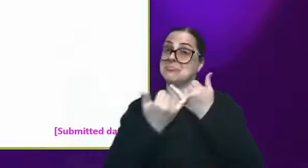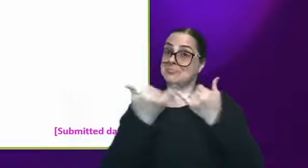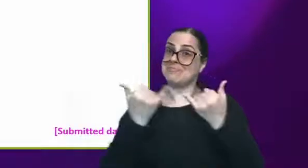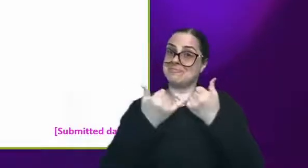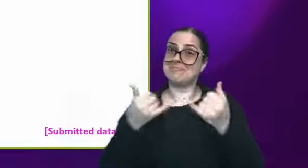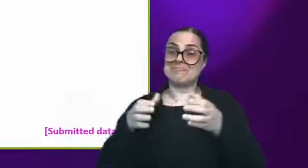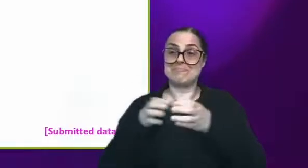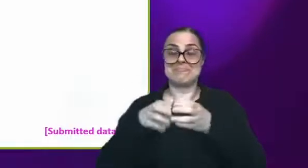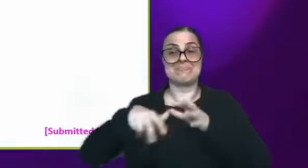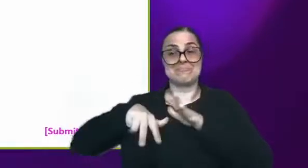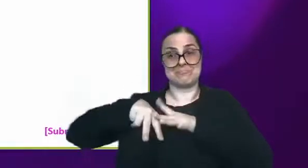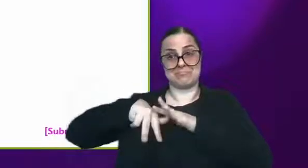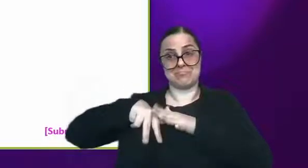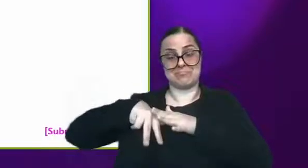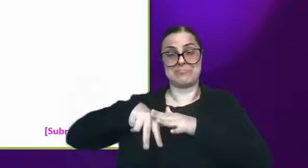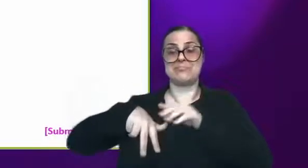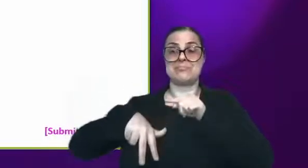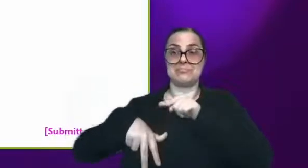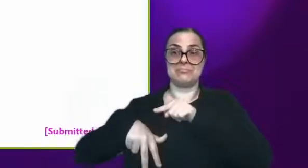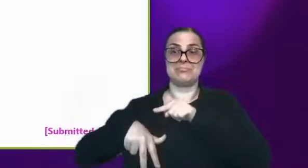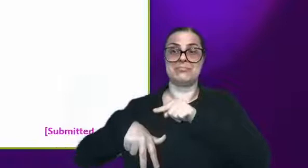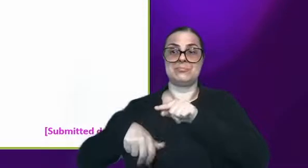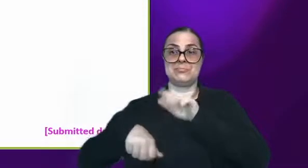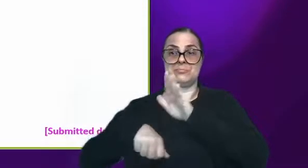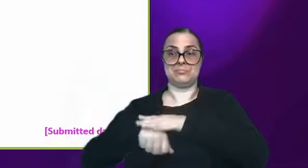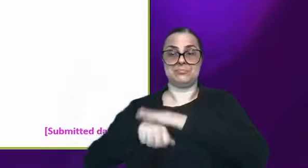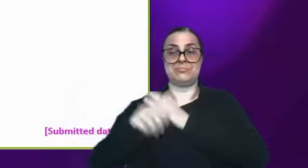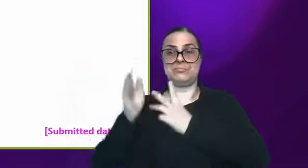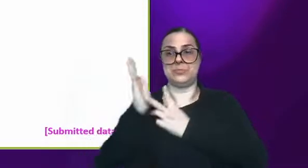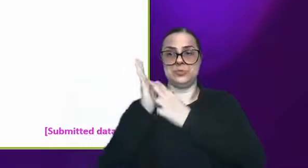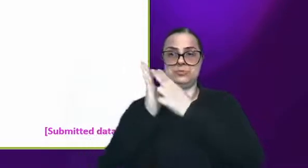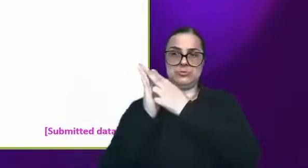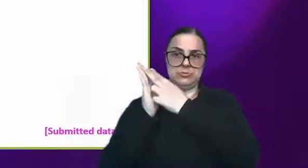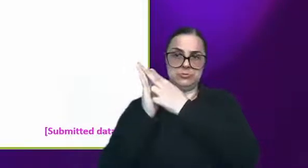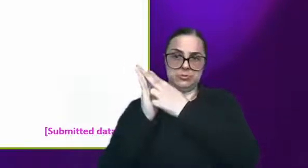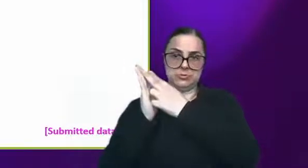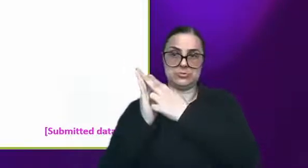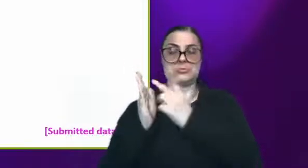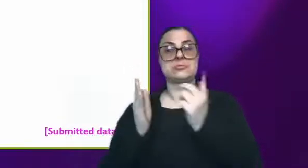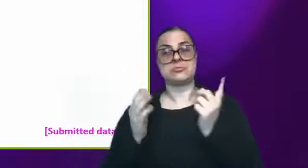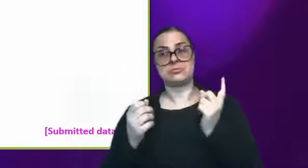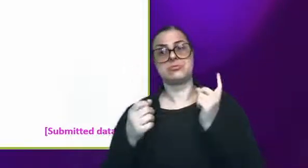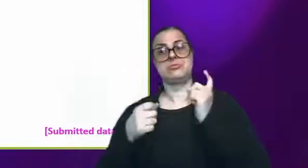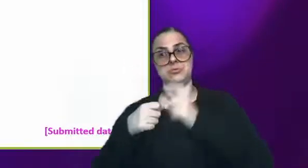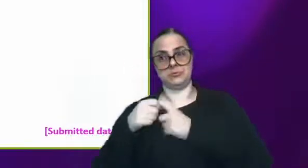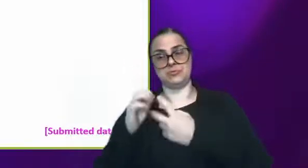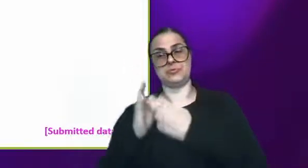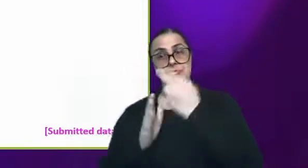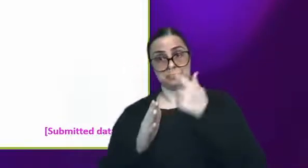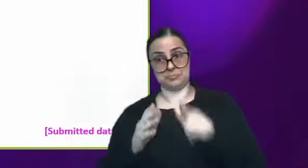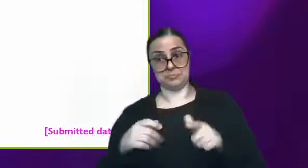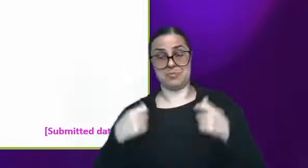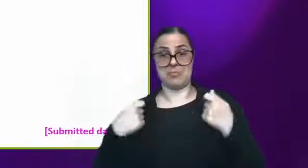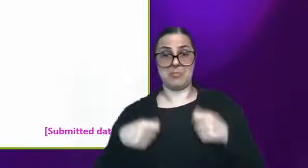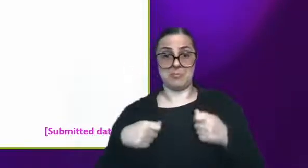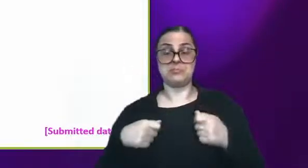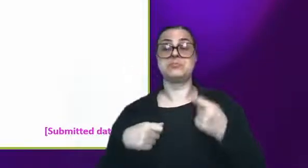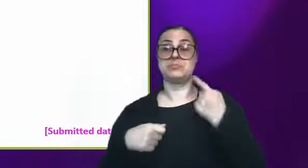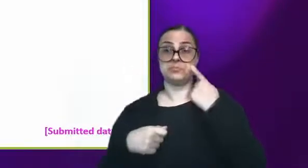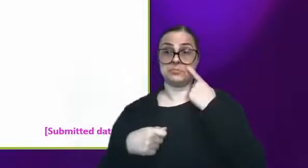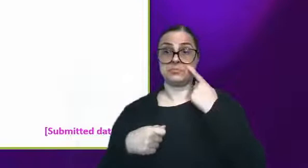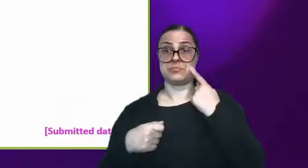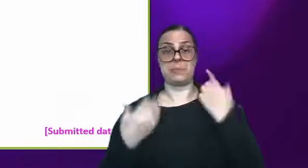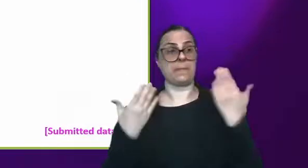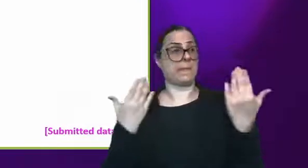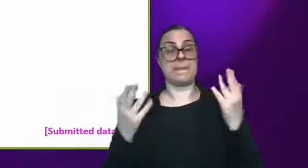con cirugía resectiva. La diferencia pero está en los pacientes en la disease-free survival. Se ven bien en